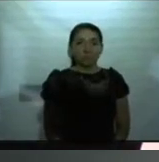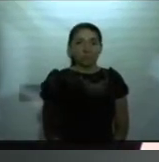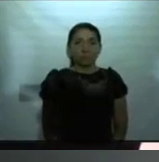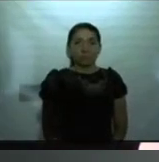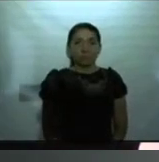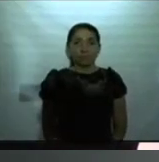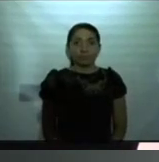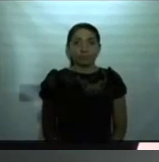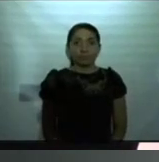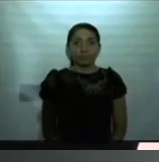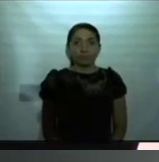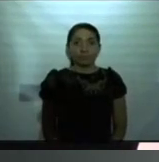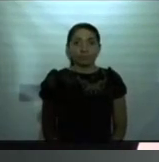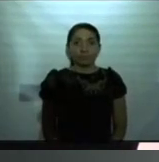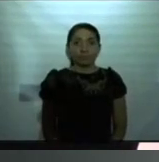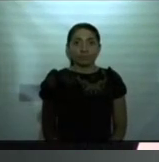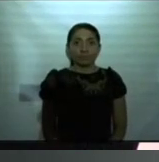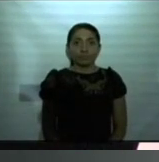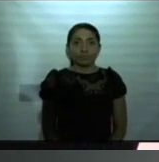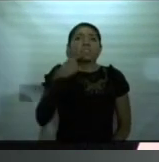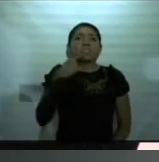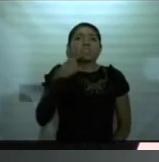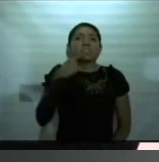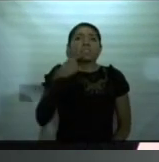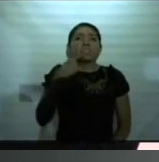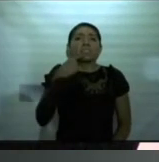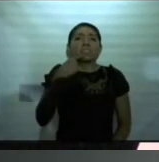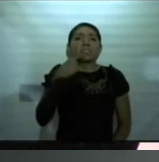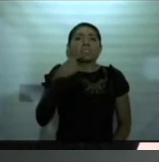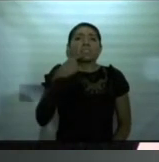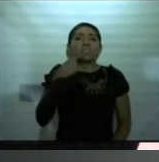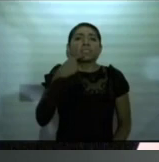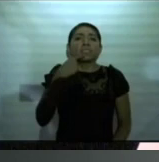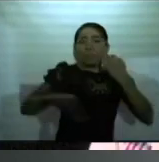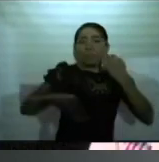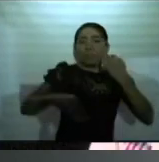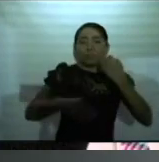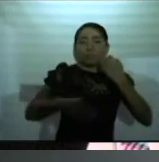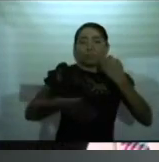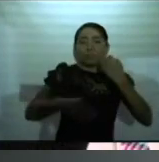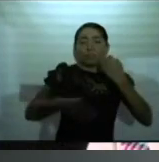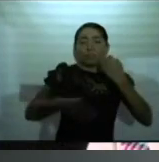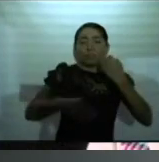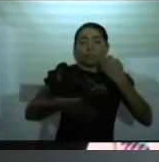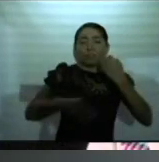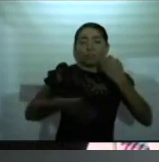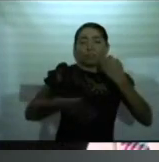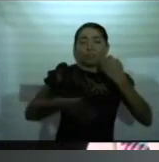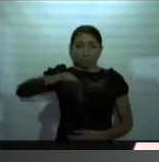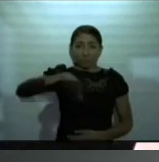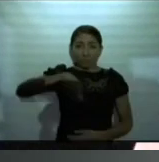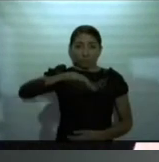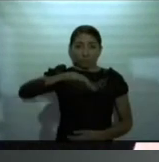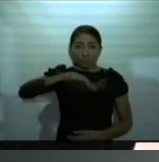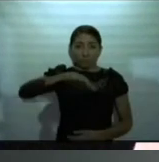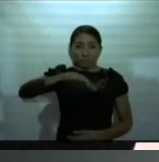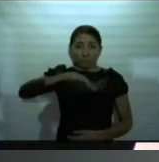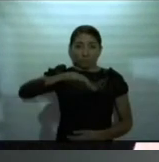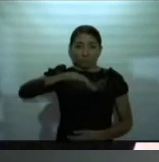Aquí dije que me voy a meterme y me vengo a comprometer con ustedes. Nosotros tenemos grabado